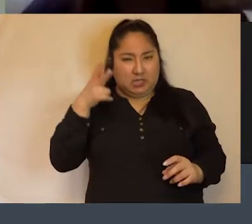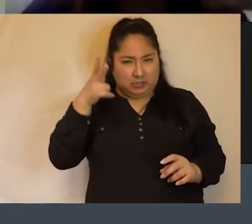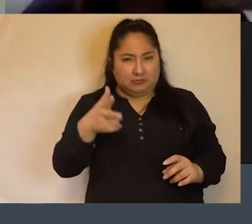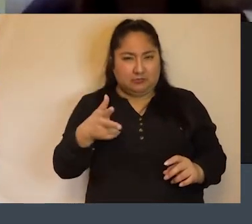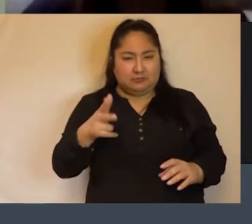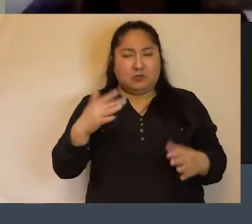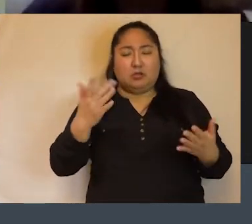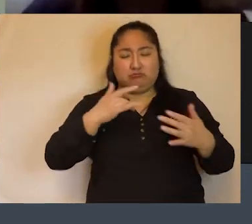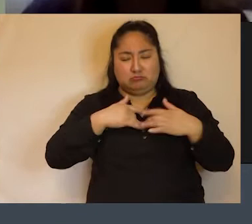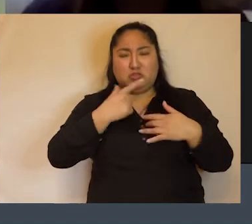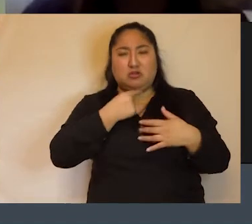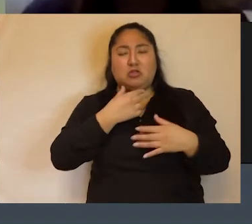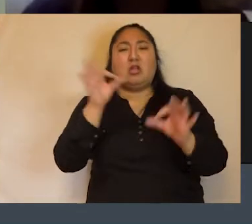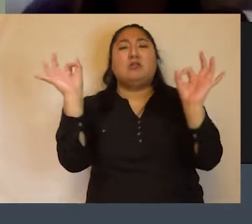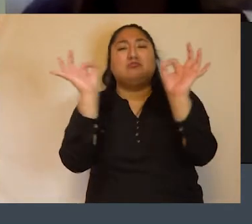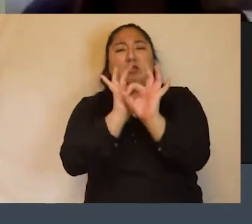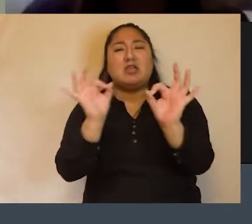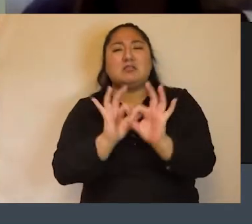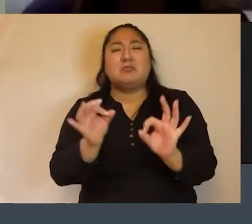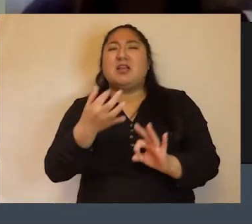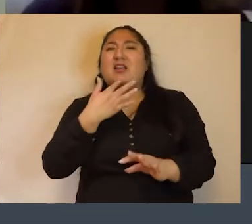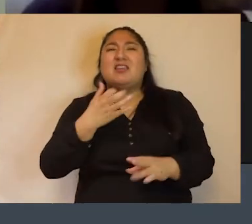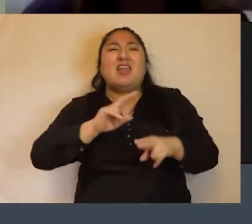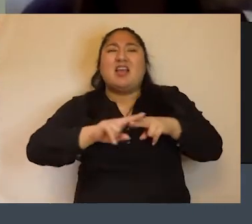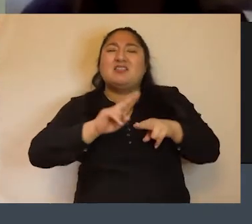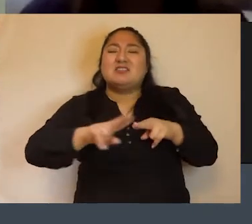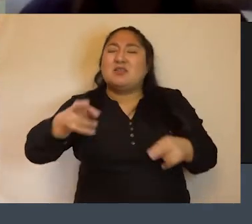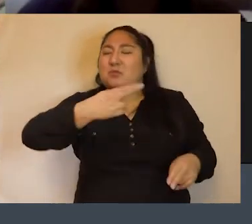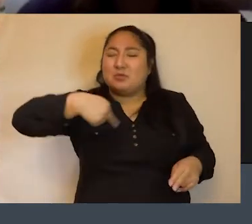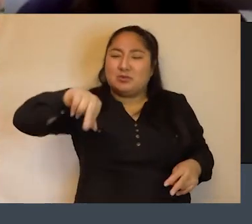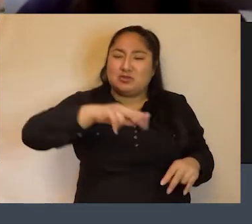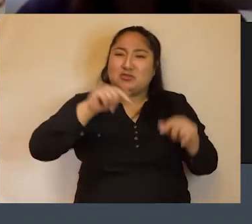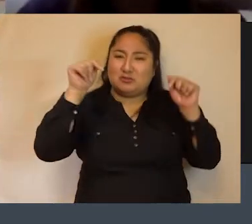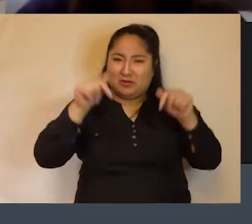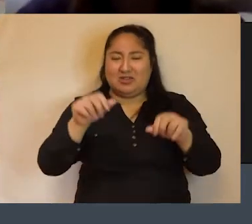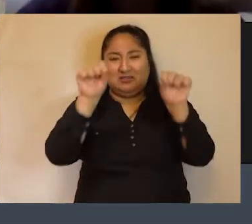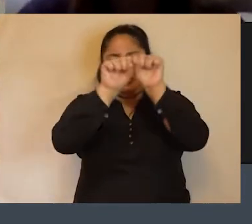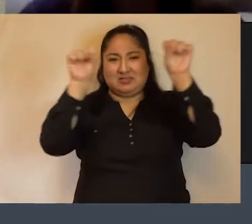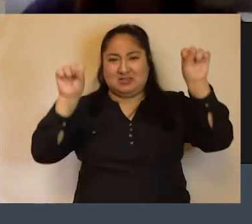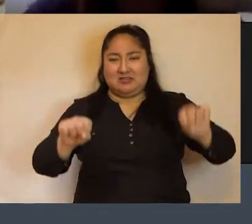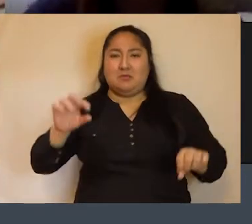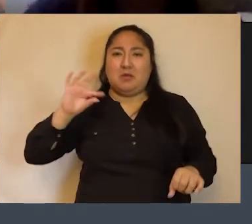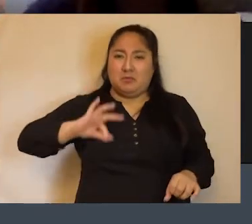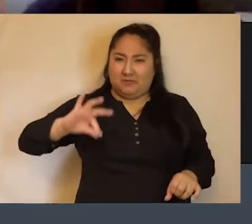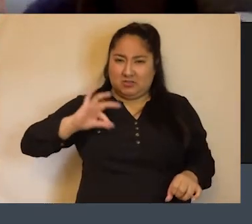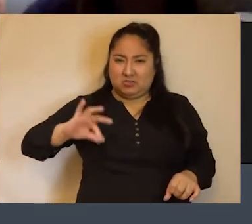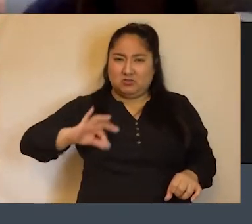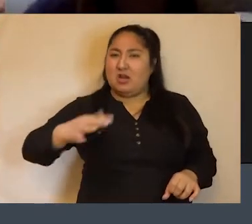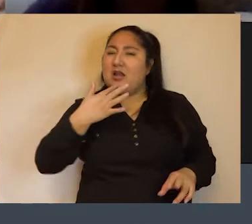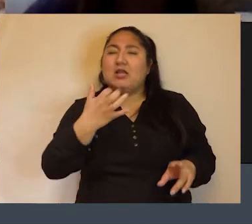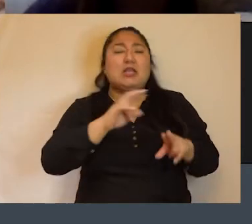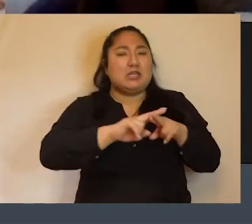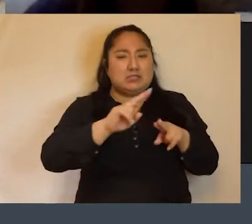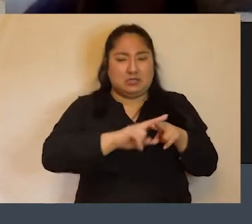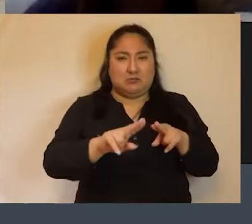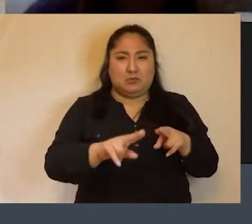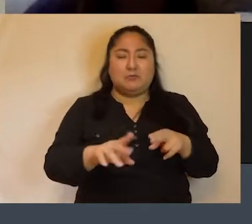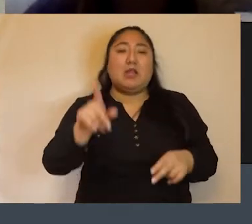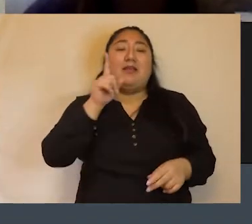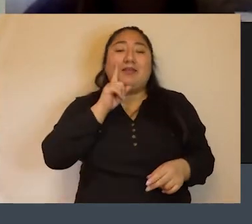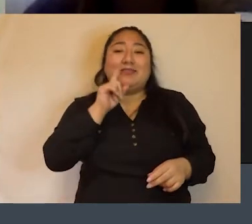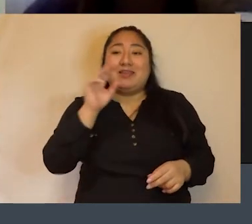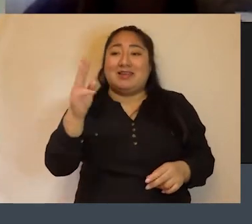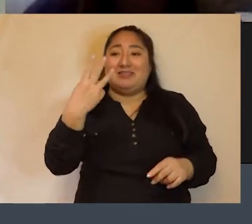foro, básicamente, donde quiero explicar qué tenemos que ver nosotros dentro de este sistema previsional. El sistema previsional